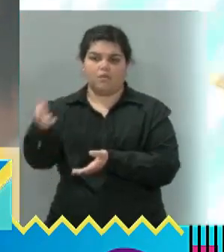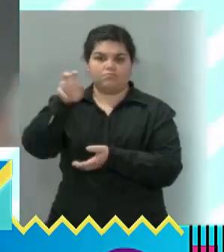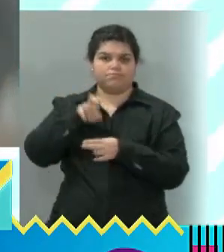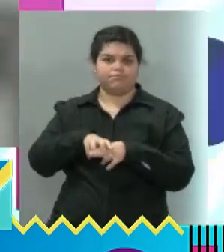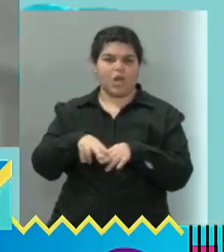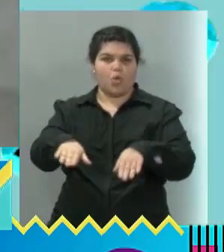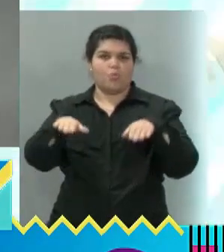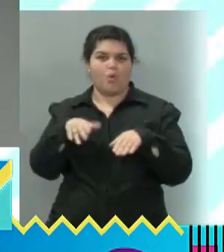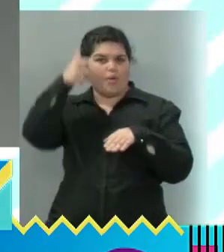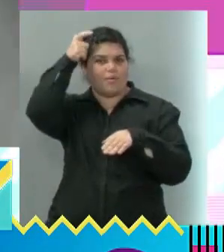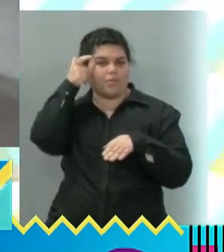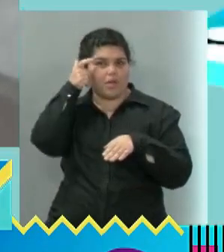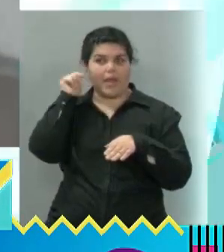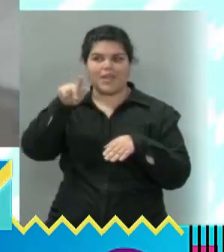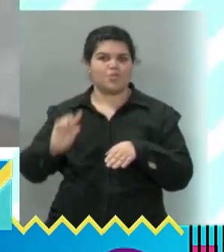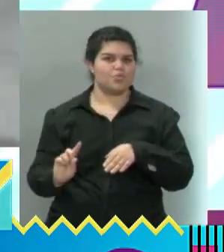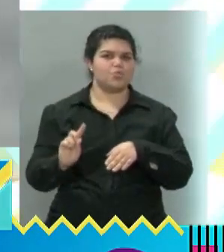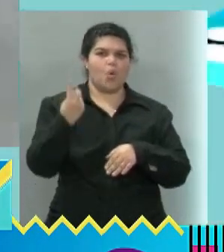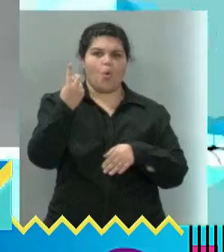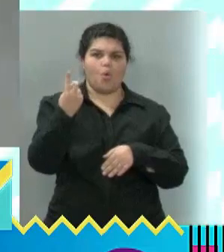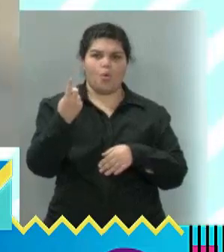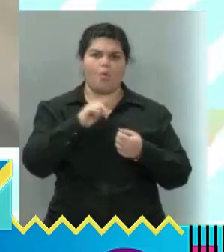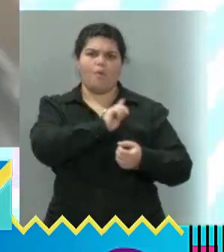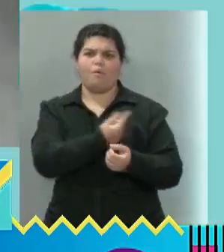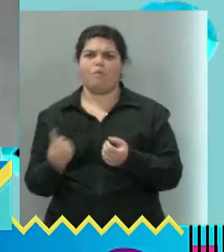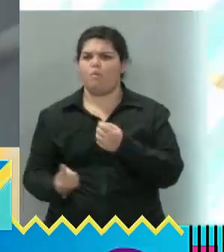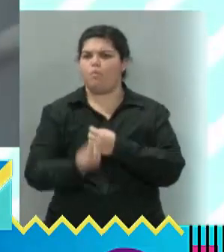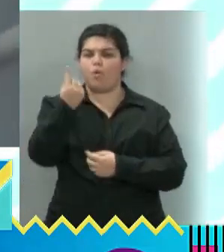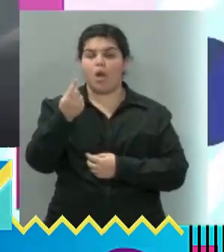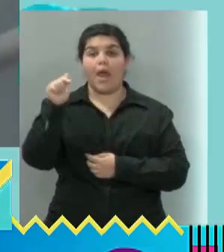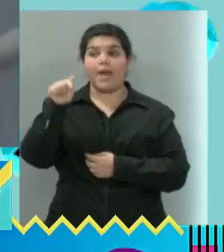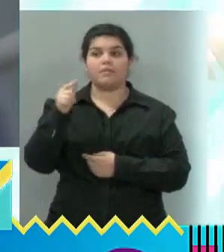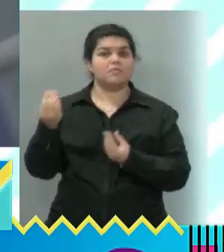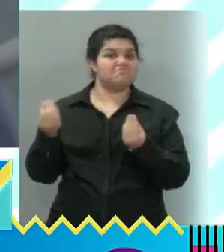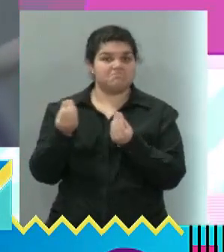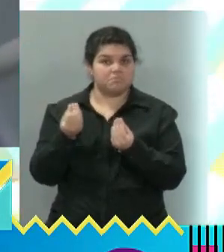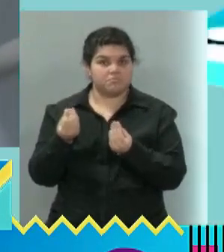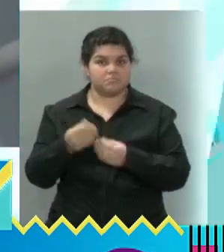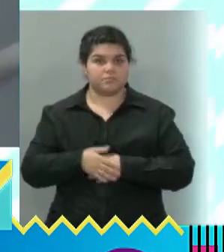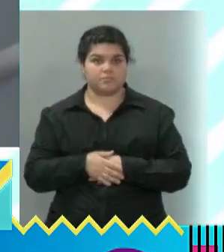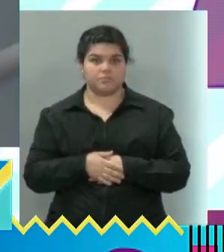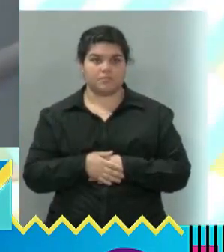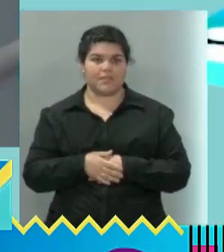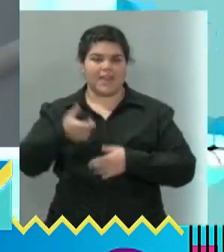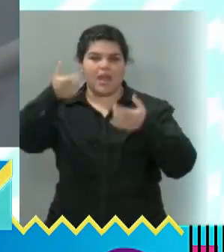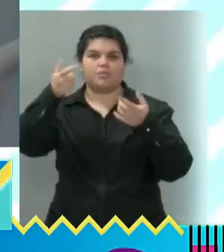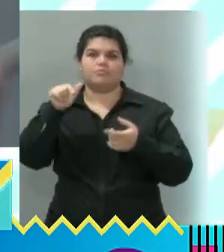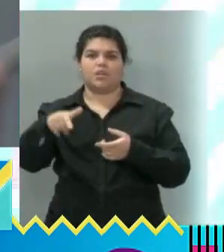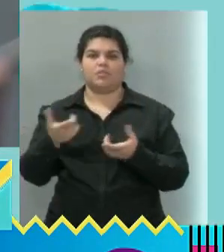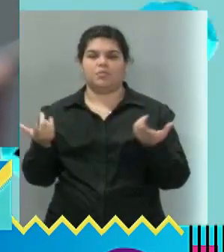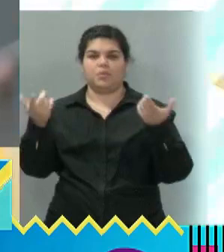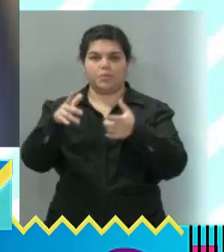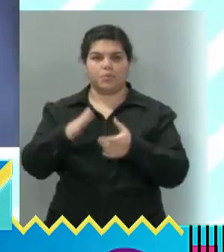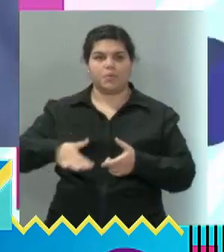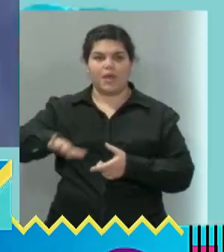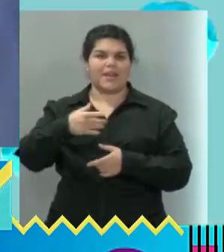Esos reyes eran monarcas absolutos. ¿Sí? Estamos hablando de monarcas no estamos hablando de monarquías parlamentarias como